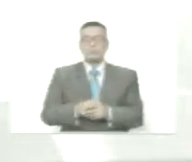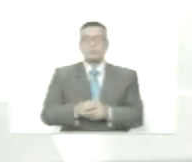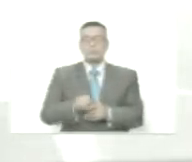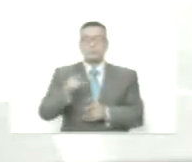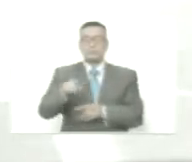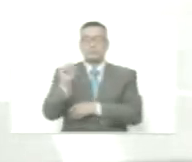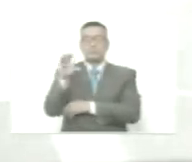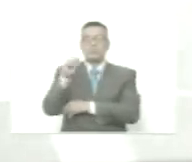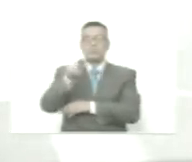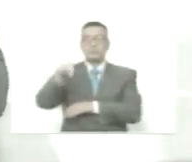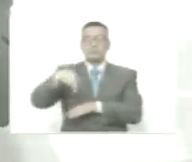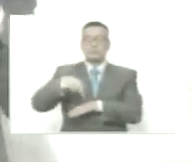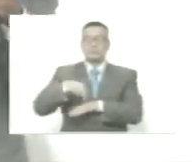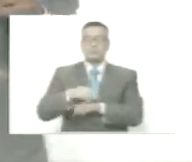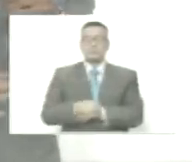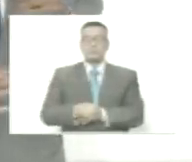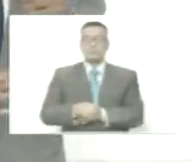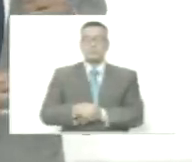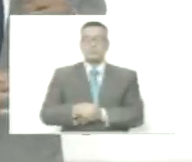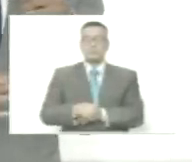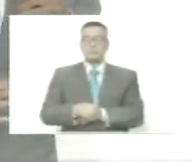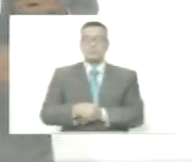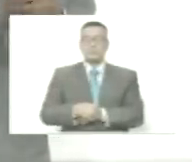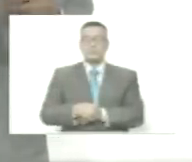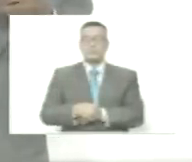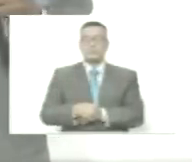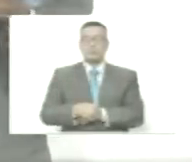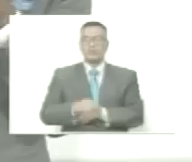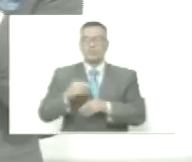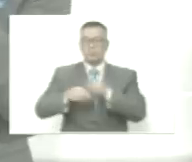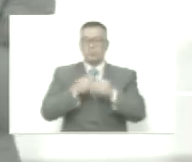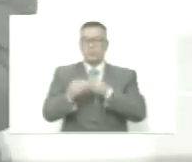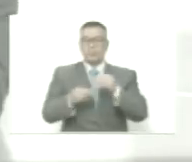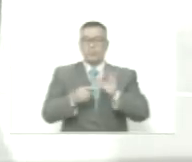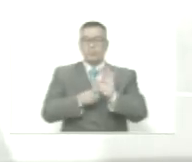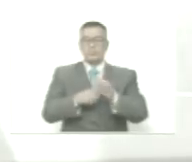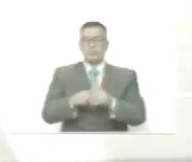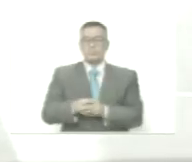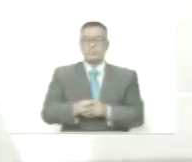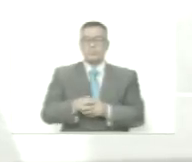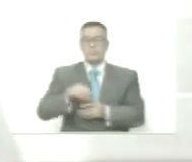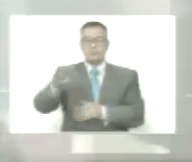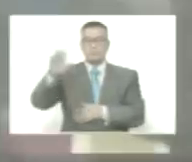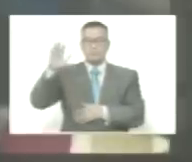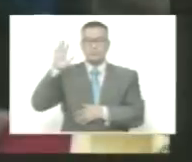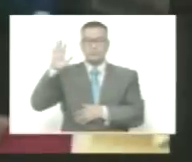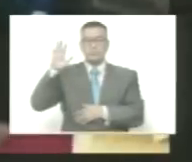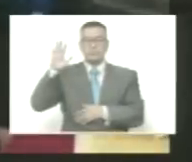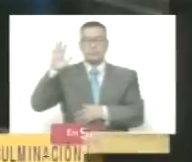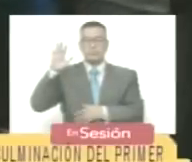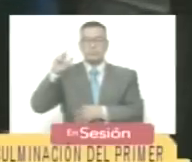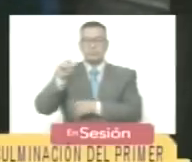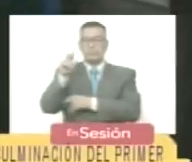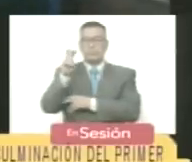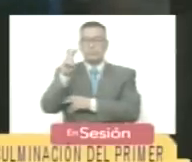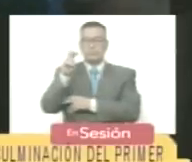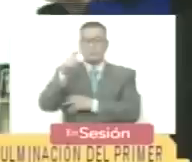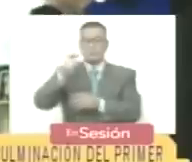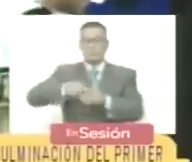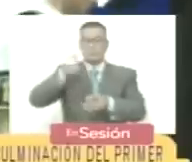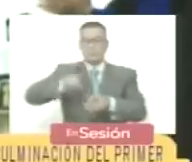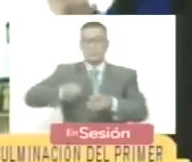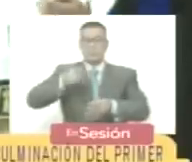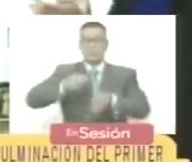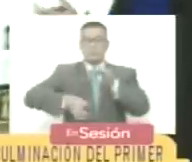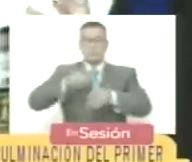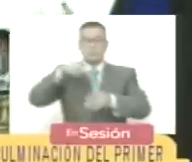esta Asamblea Nacional nominara y juramentara a los nuevos magistrados del